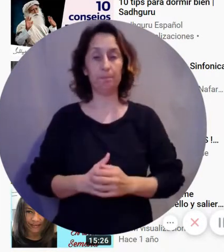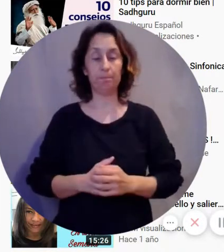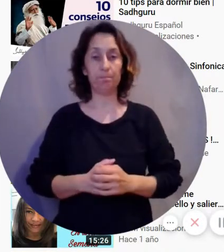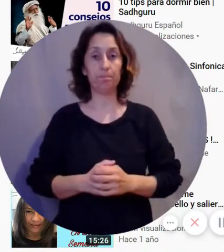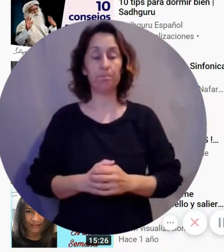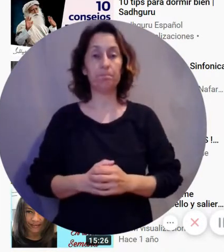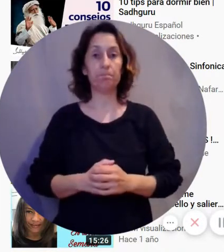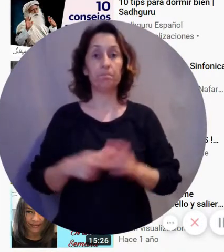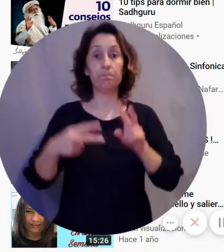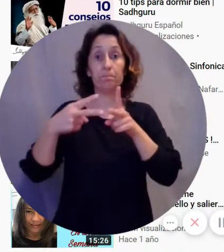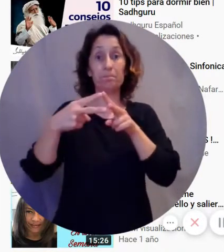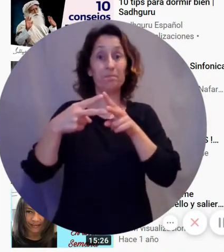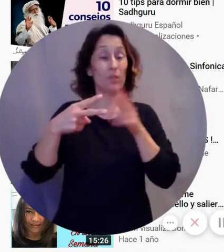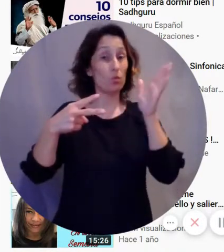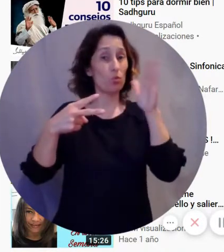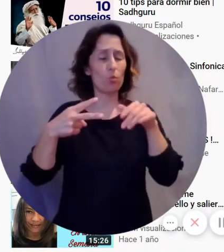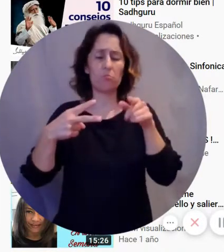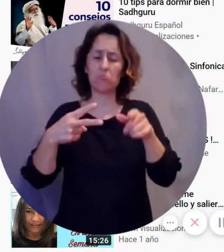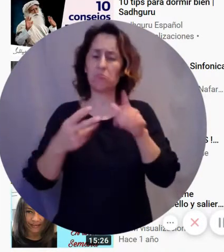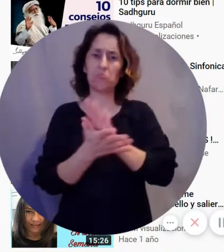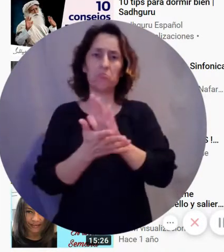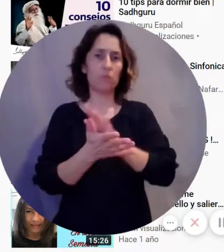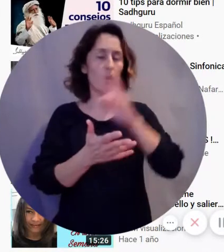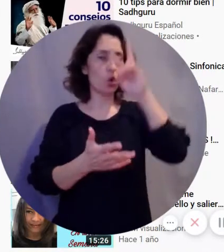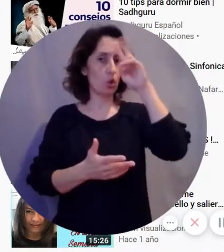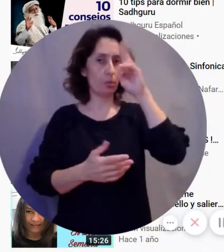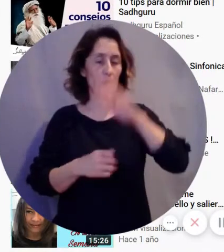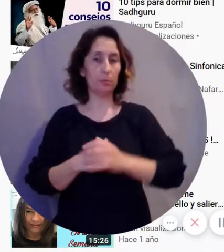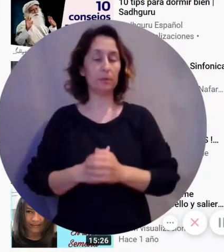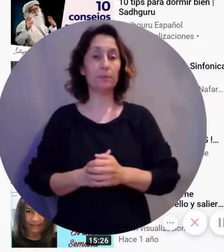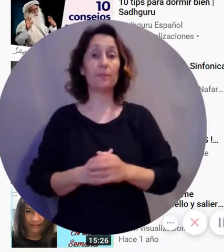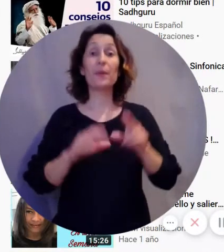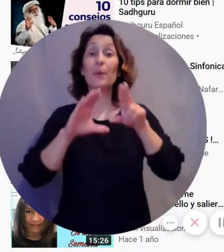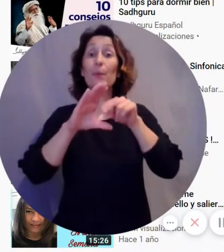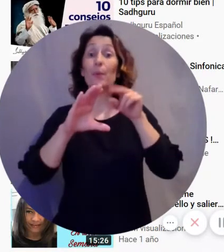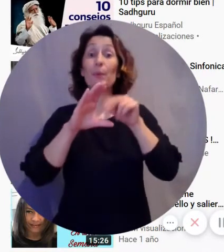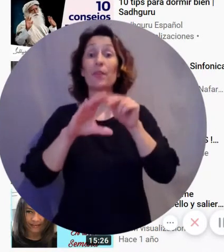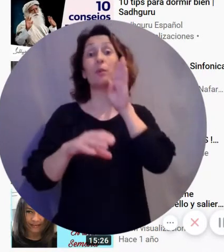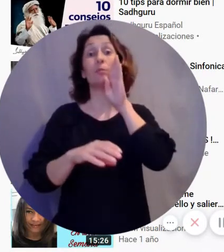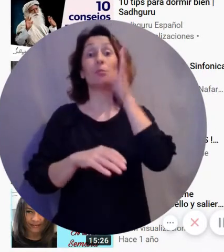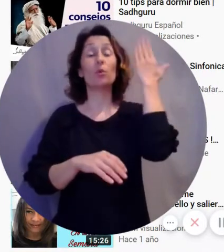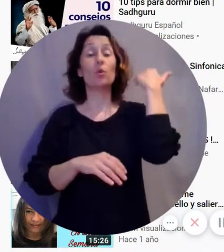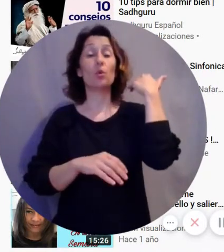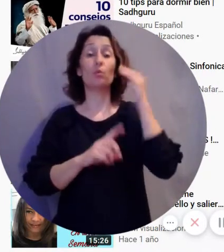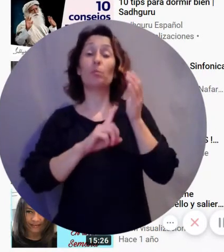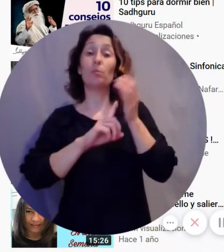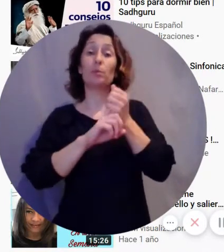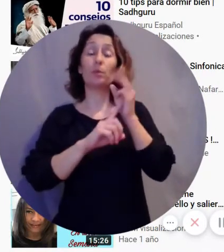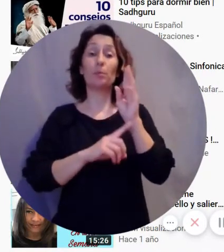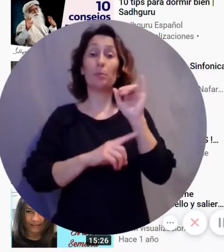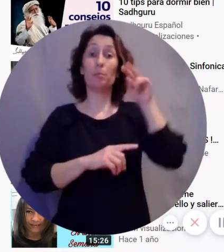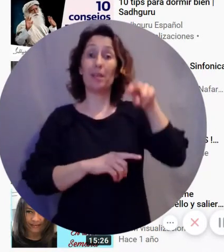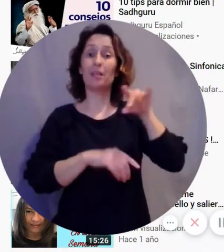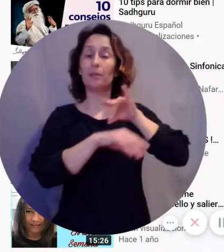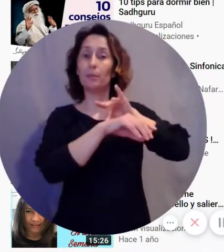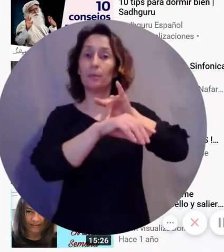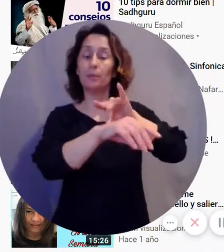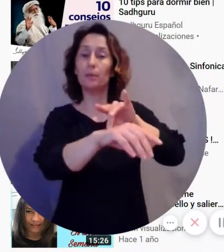credenciales anteriores, no te preocupes. En el vídeo de obtención del PIN te enseñaremos cómo obtenerlo de una manera sencilla desde tu propio ordenador.